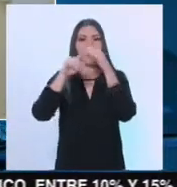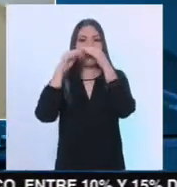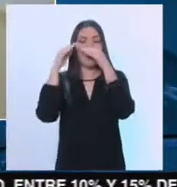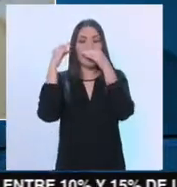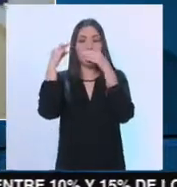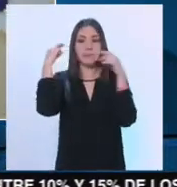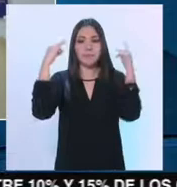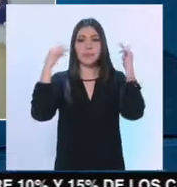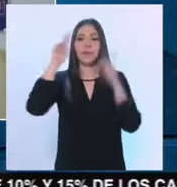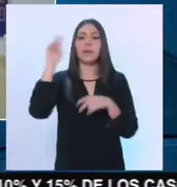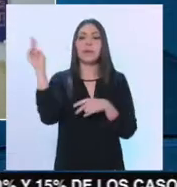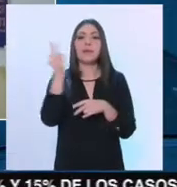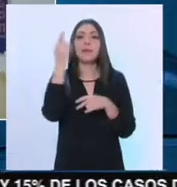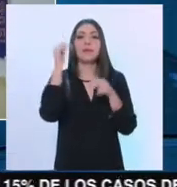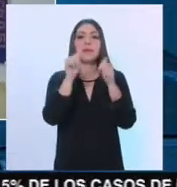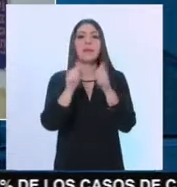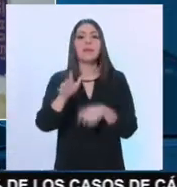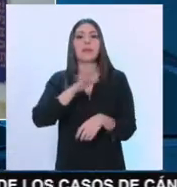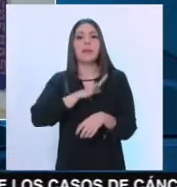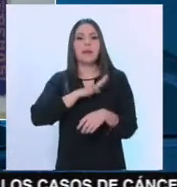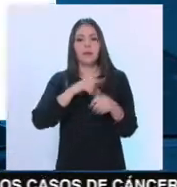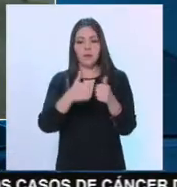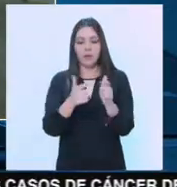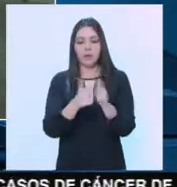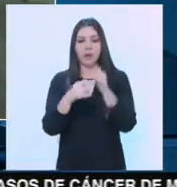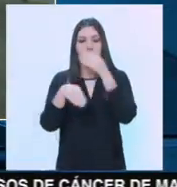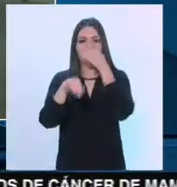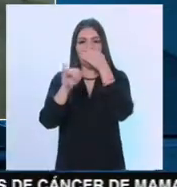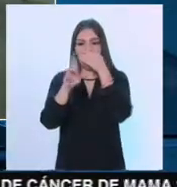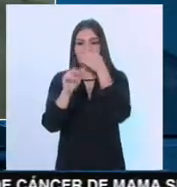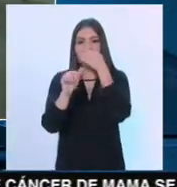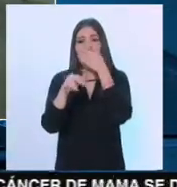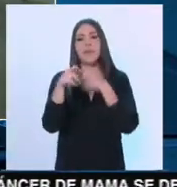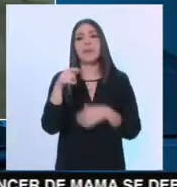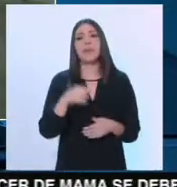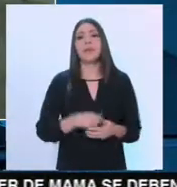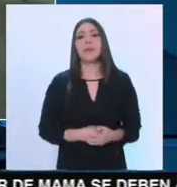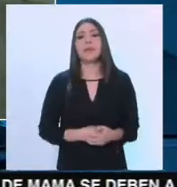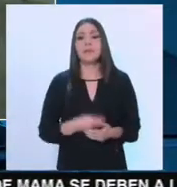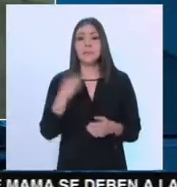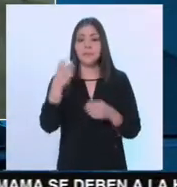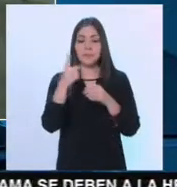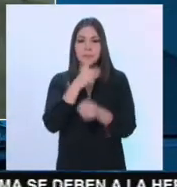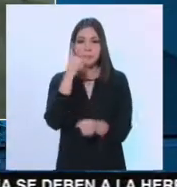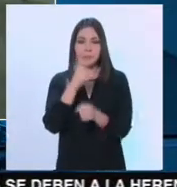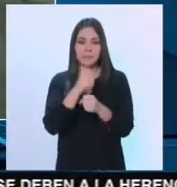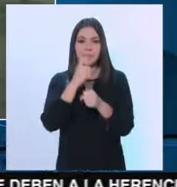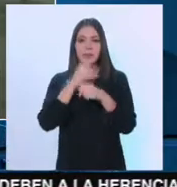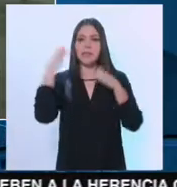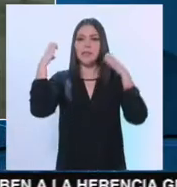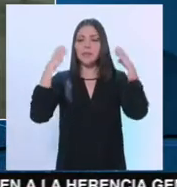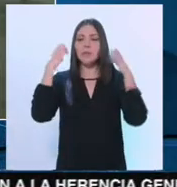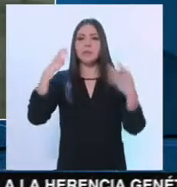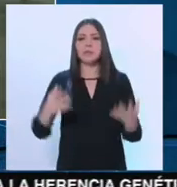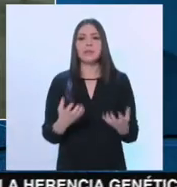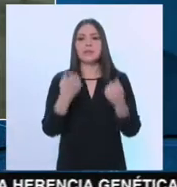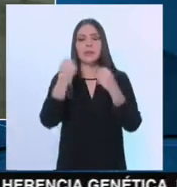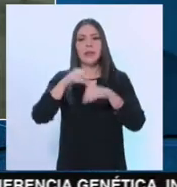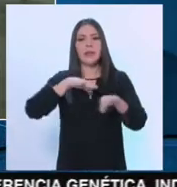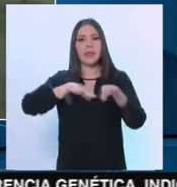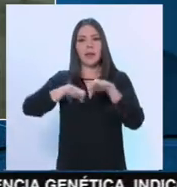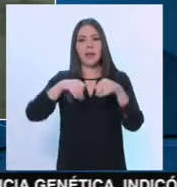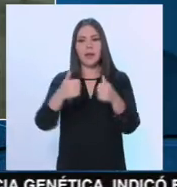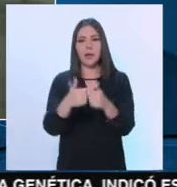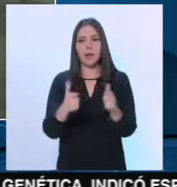Universitario Arte Contemporáneo exhibe Grupo Mira. Es la primera exposición que recupera el trabajo del Grupo Mira, que